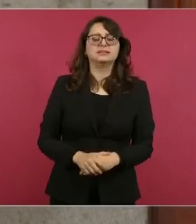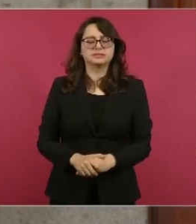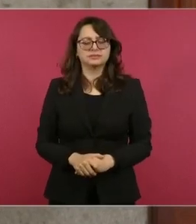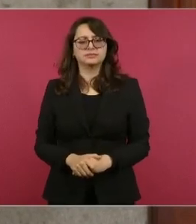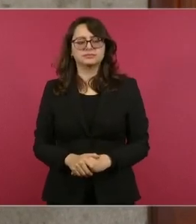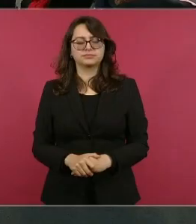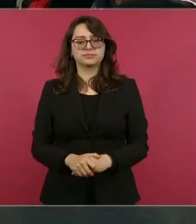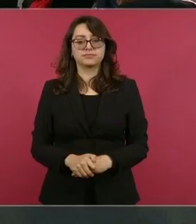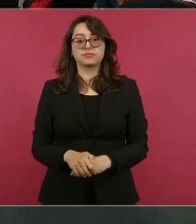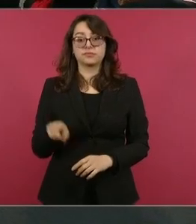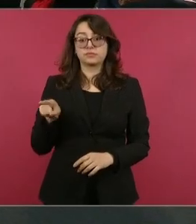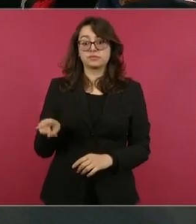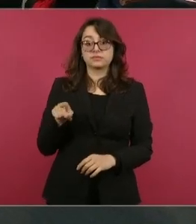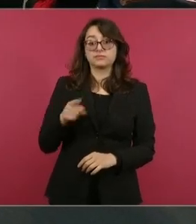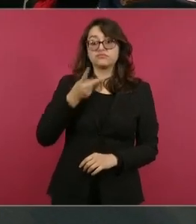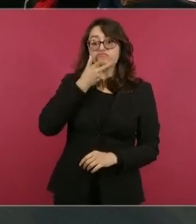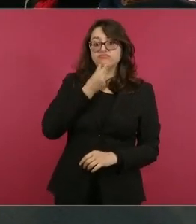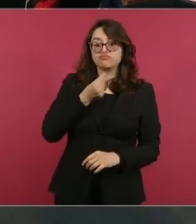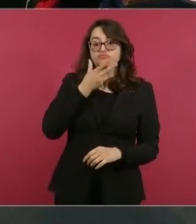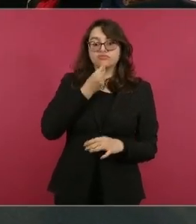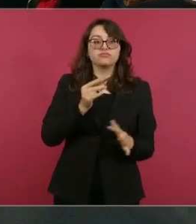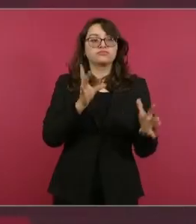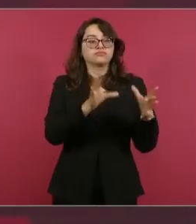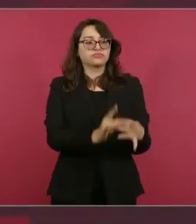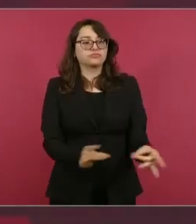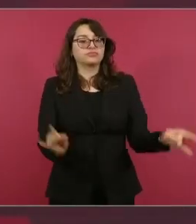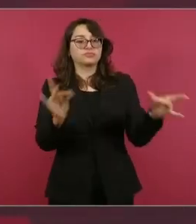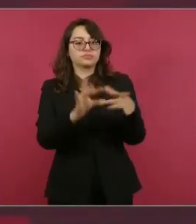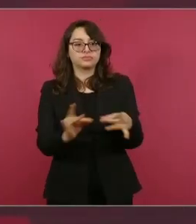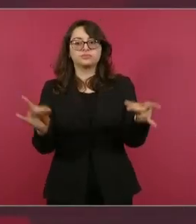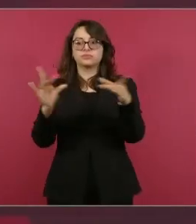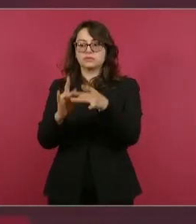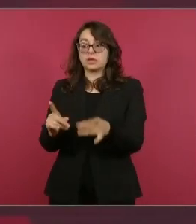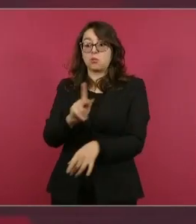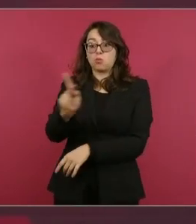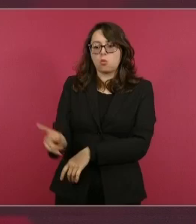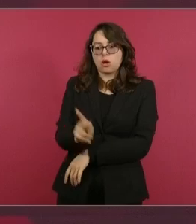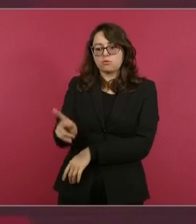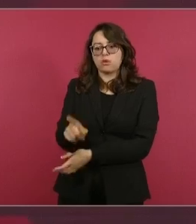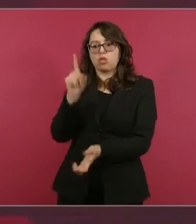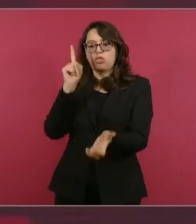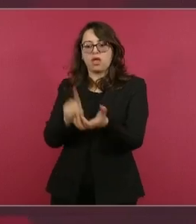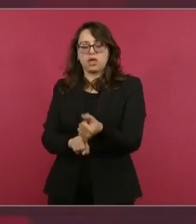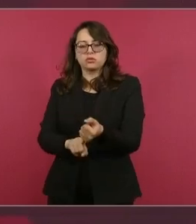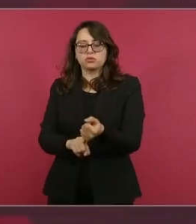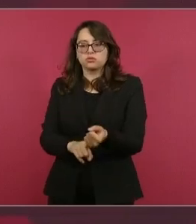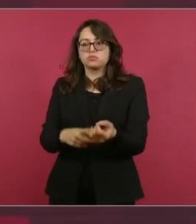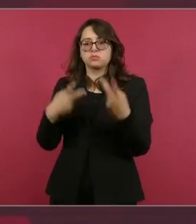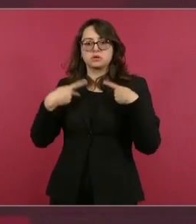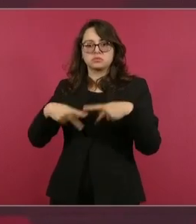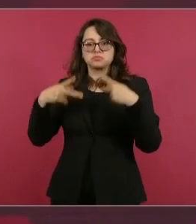en donde él habla de cómo se van formando